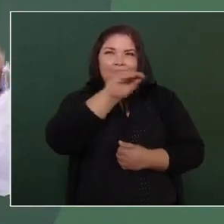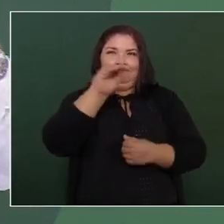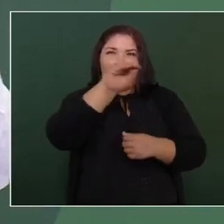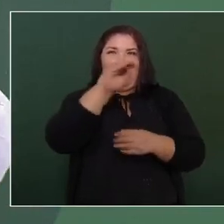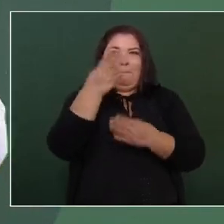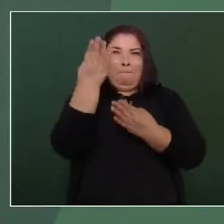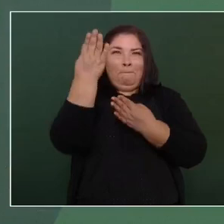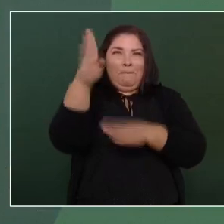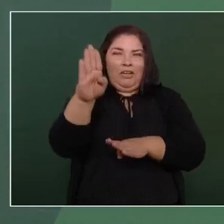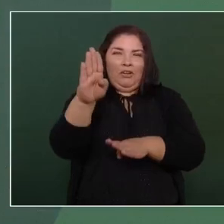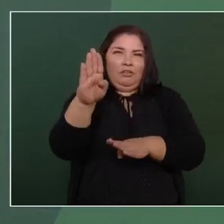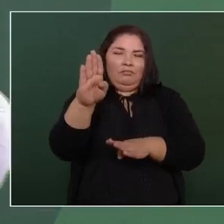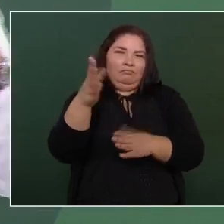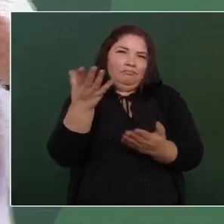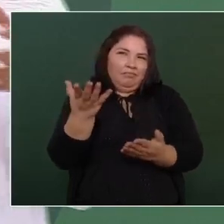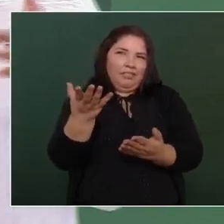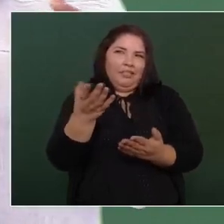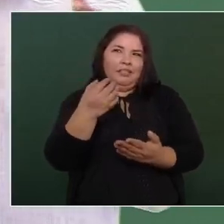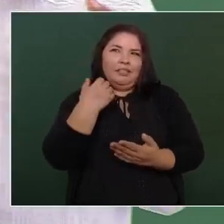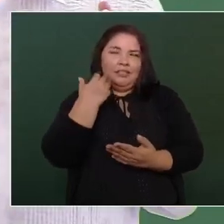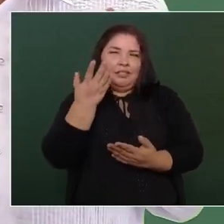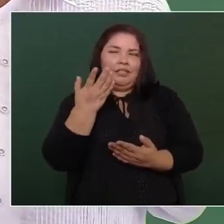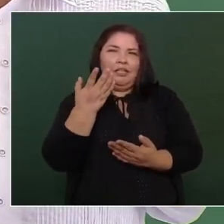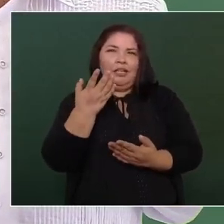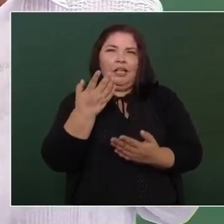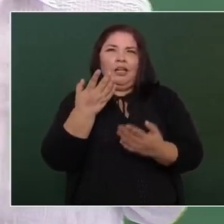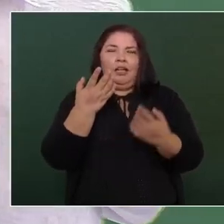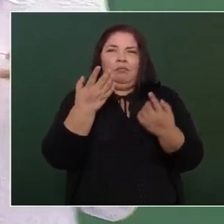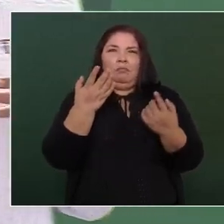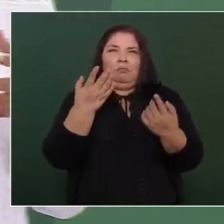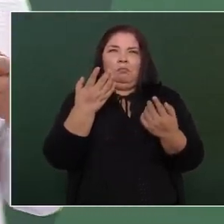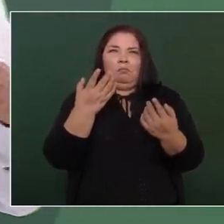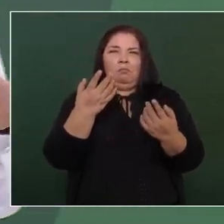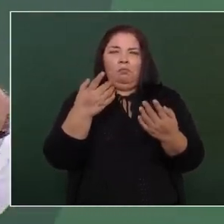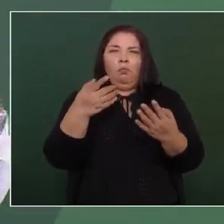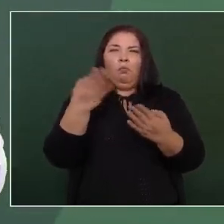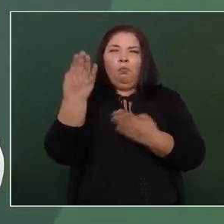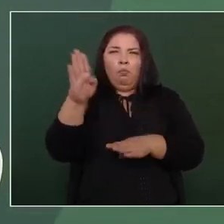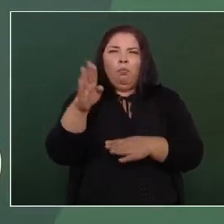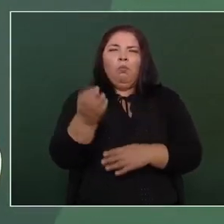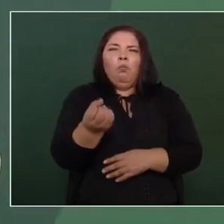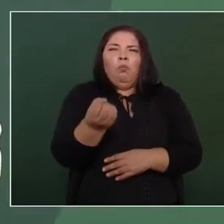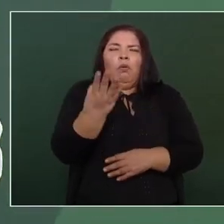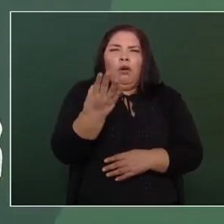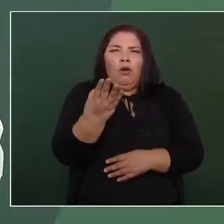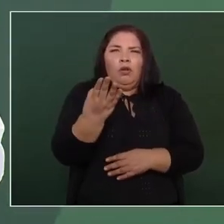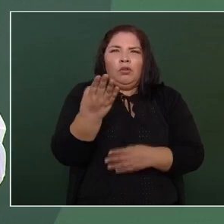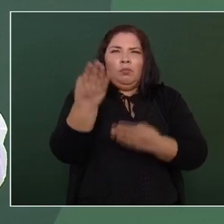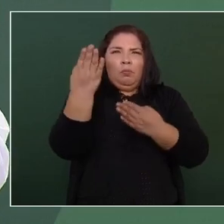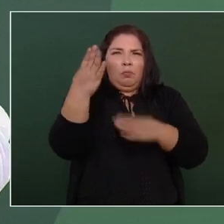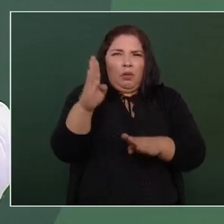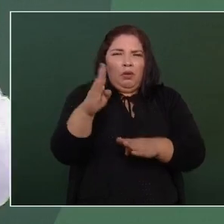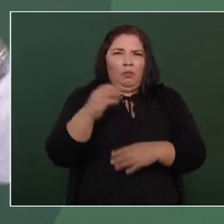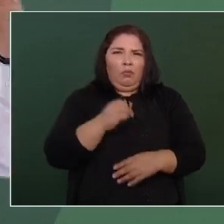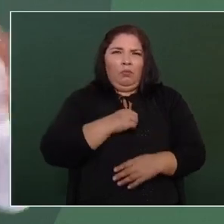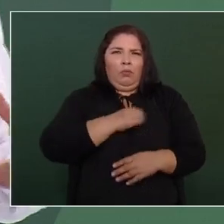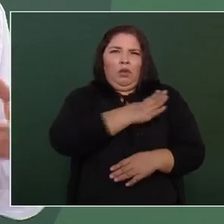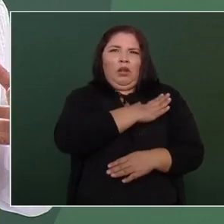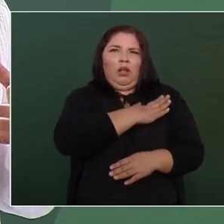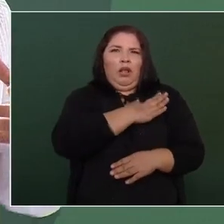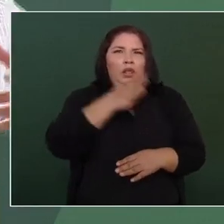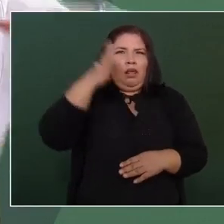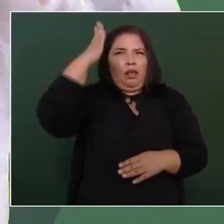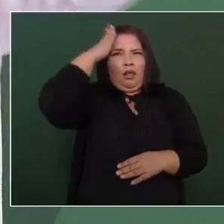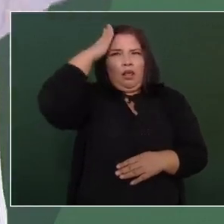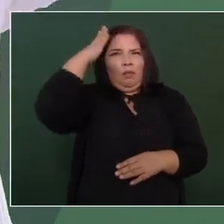Quiere decir que no solo van a haber sucursales del Banco del Bienestar en las